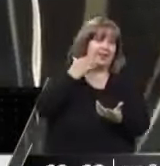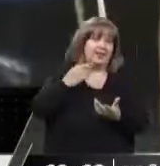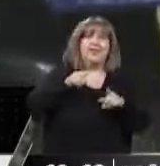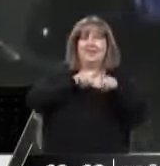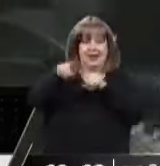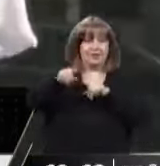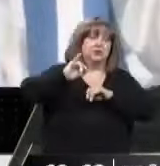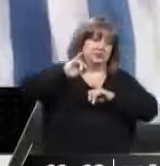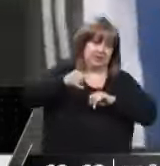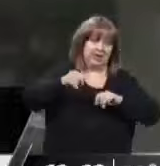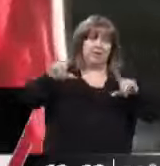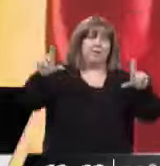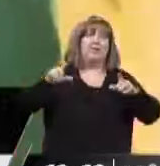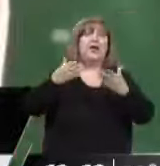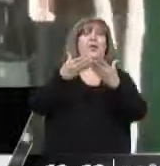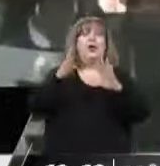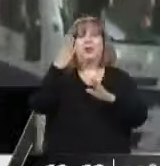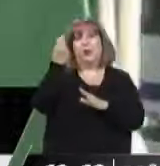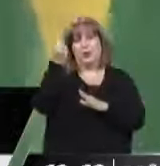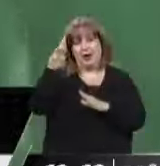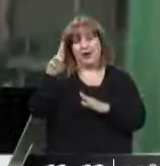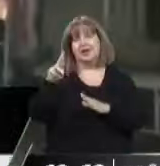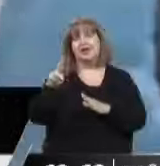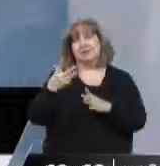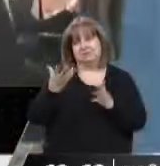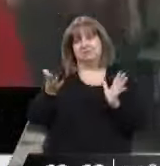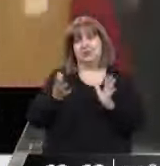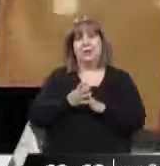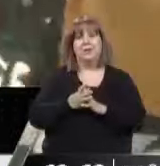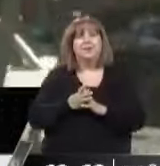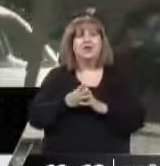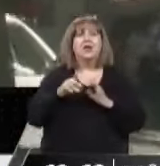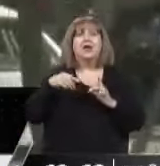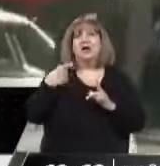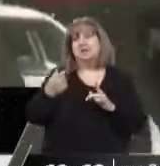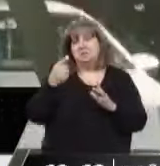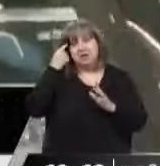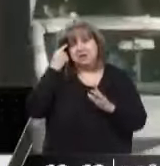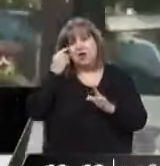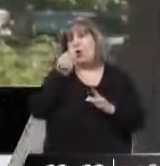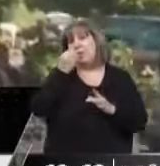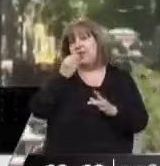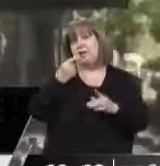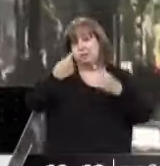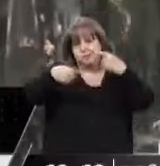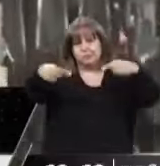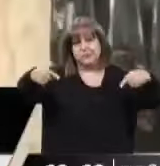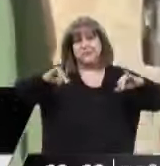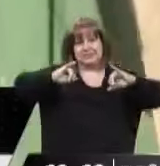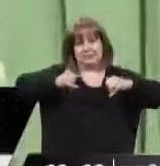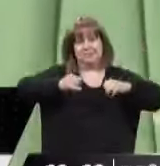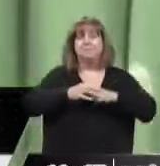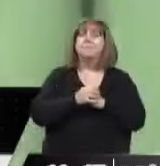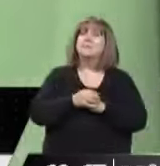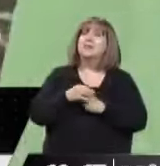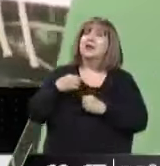vivo. Ya va a estar abierto el bar y va a estar todo fresquito incluso. Y creo que van a hacer algunas comidas. Muy bien. Y además el